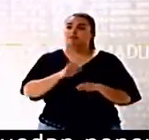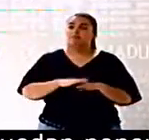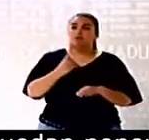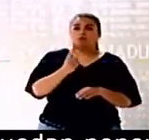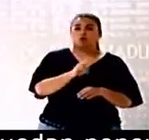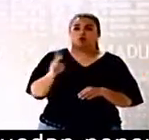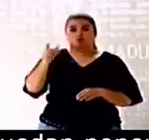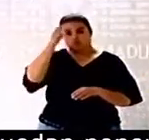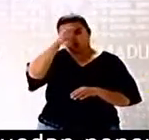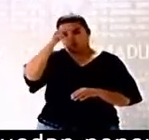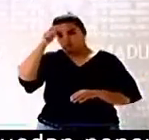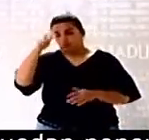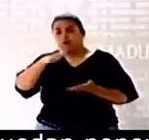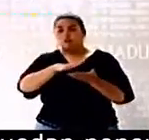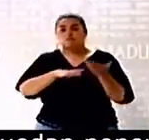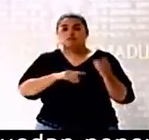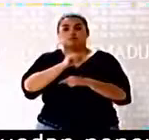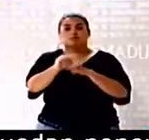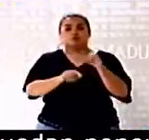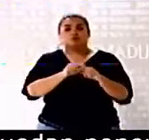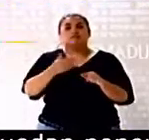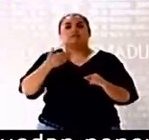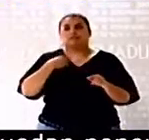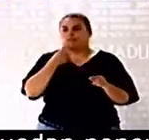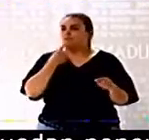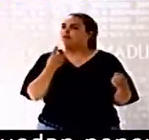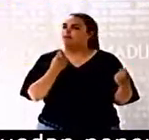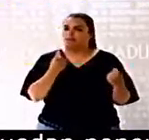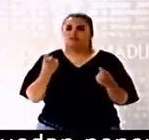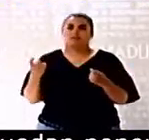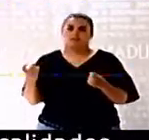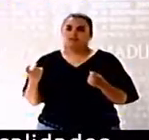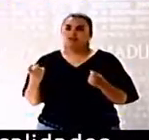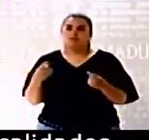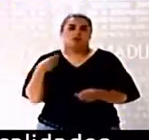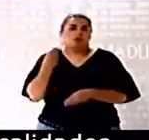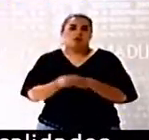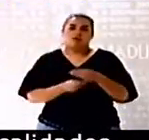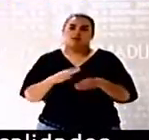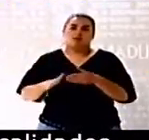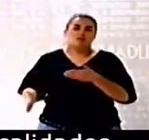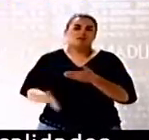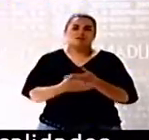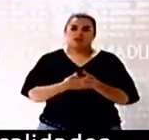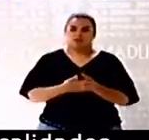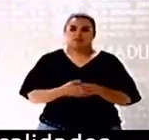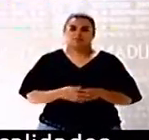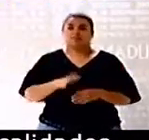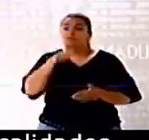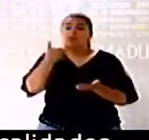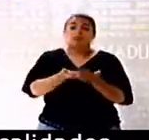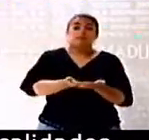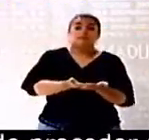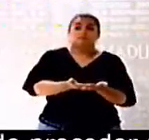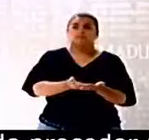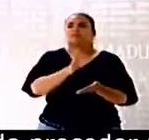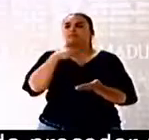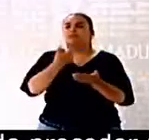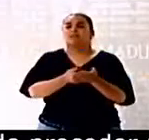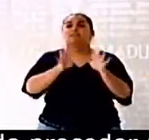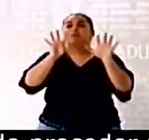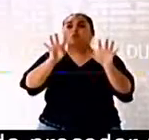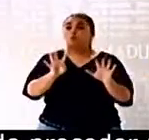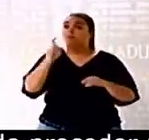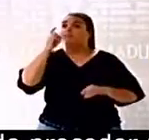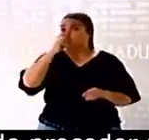localidades cuyos informes epidemiológicos indican la necesidad de proceder al cierre perimetral. ¿Hasta cuándo? Hasta el 9 de